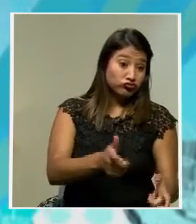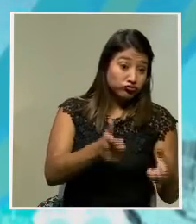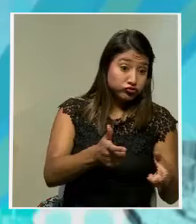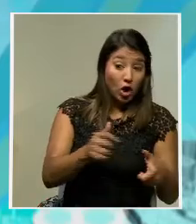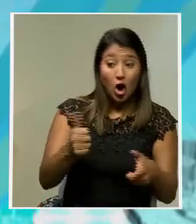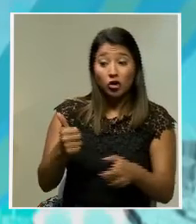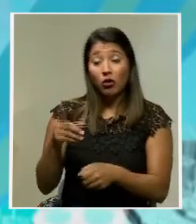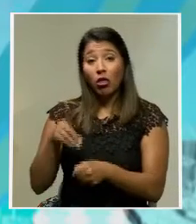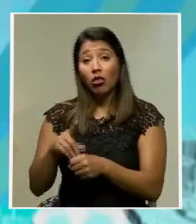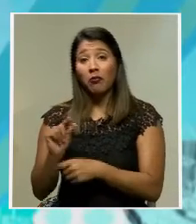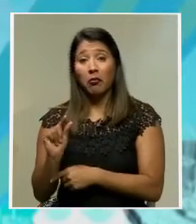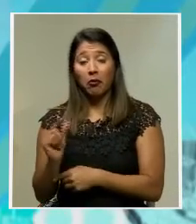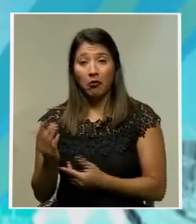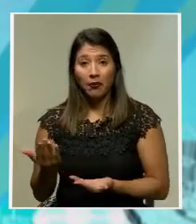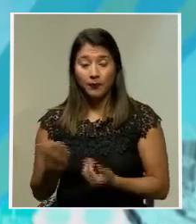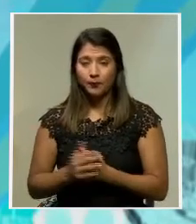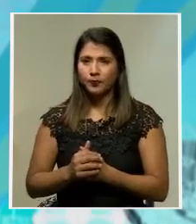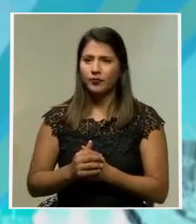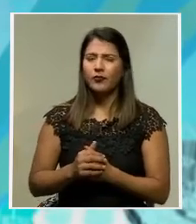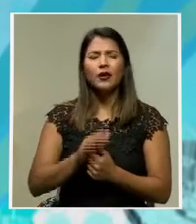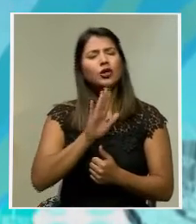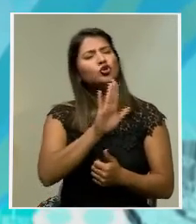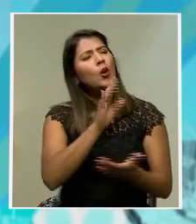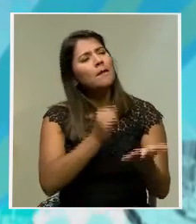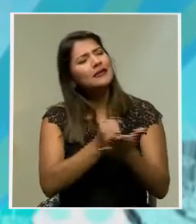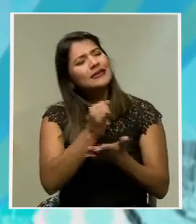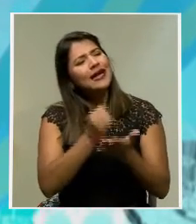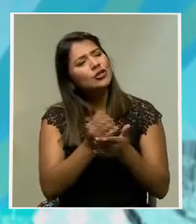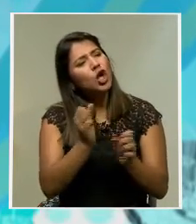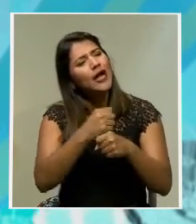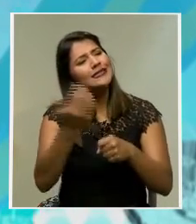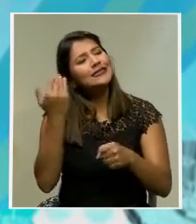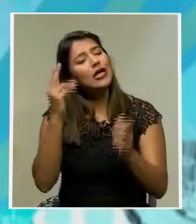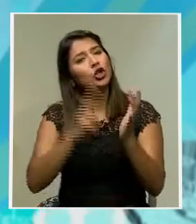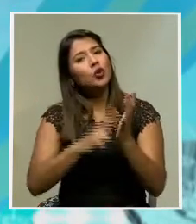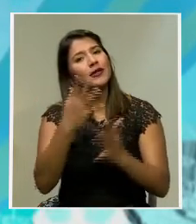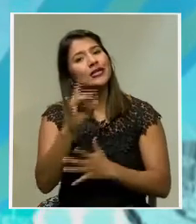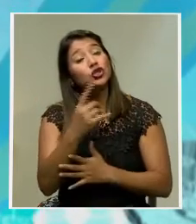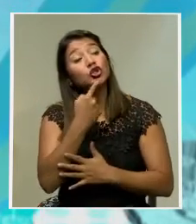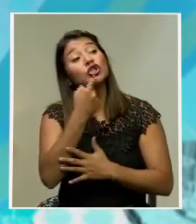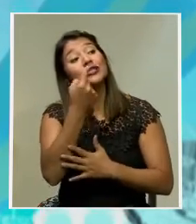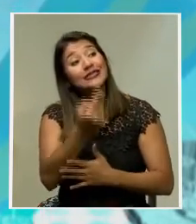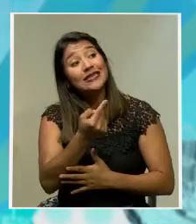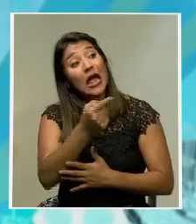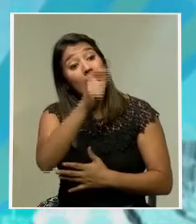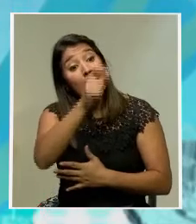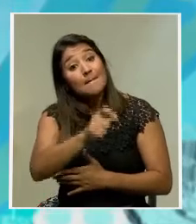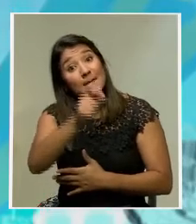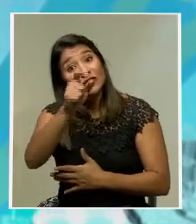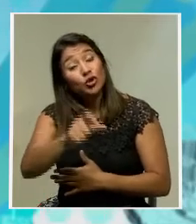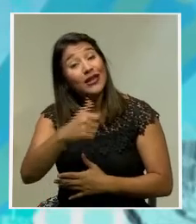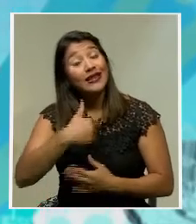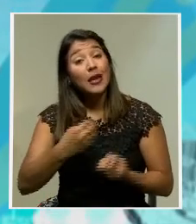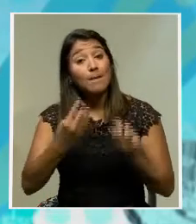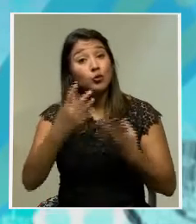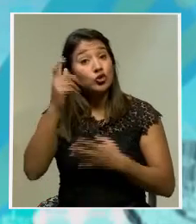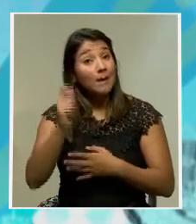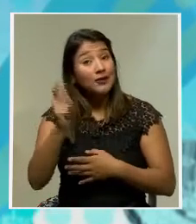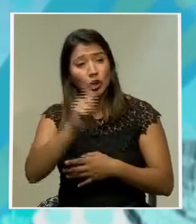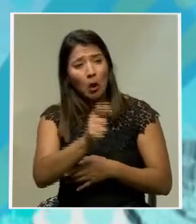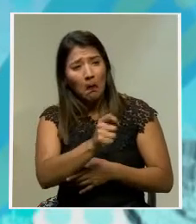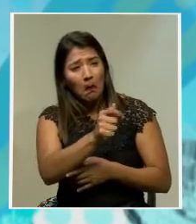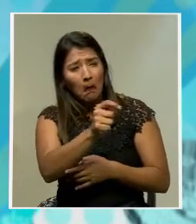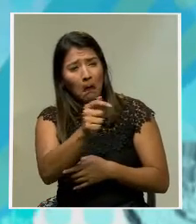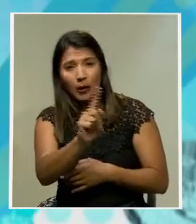vos mencionás que los multipensionados no eran casos aislados o marginales.